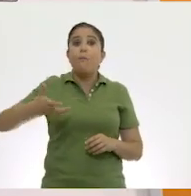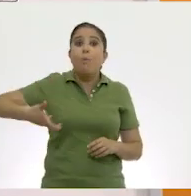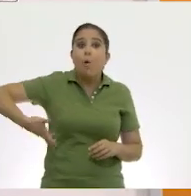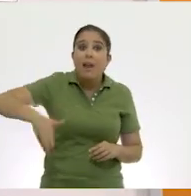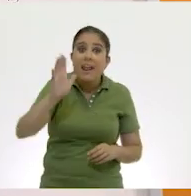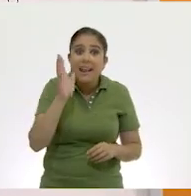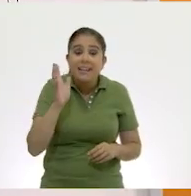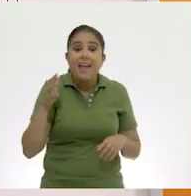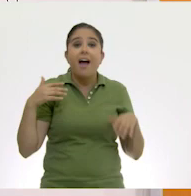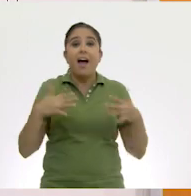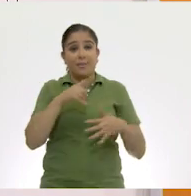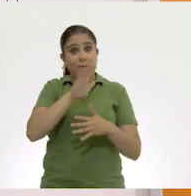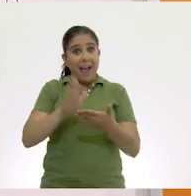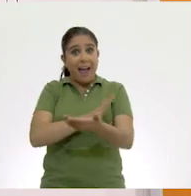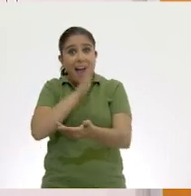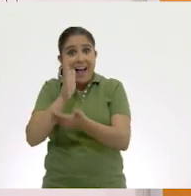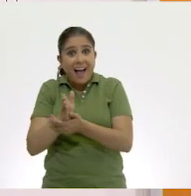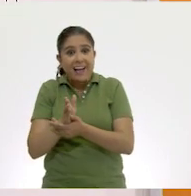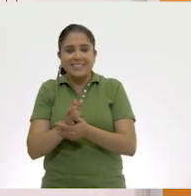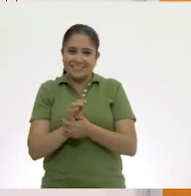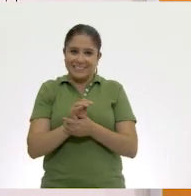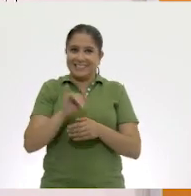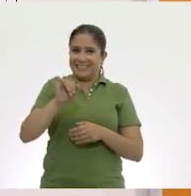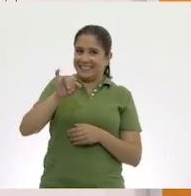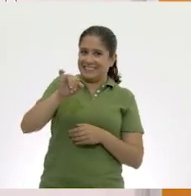se sitúa sido sé